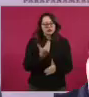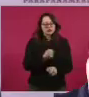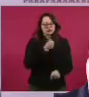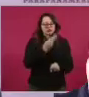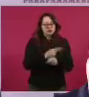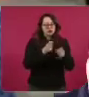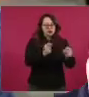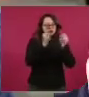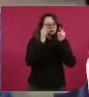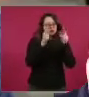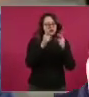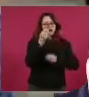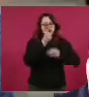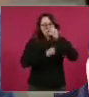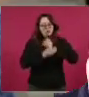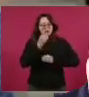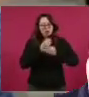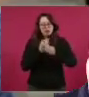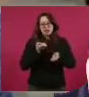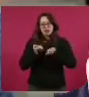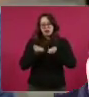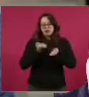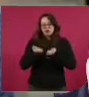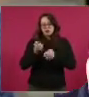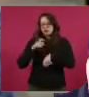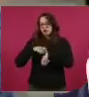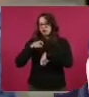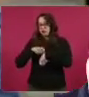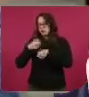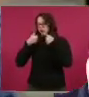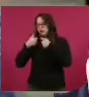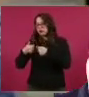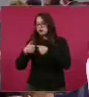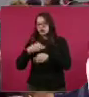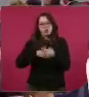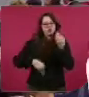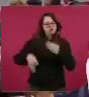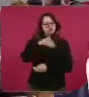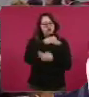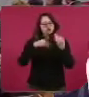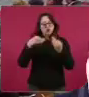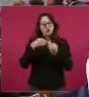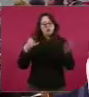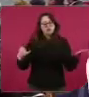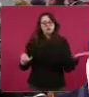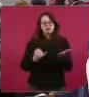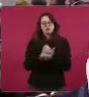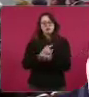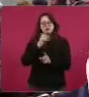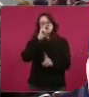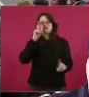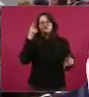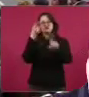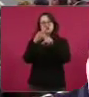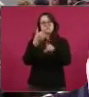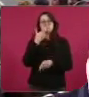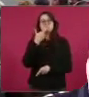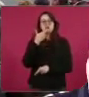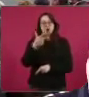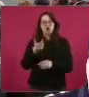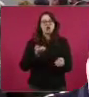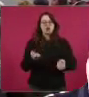entreno, cómo entreno, en qué invierto mi tiempo, y todo está enfocado solamente en lograr ser el mejor dentro de la pista.